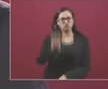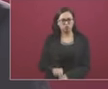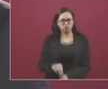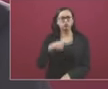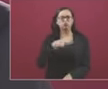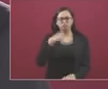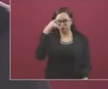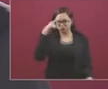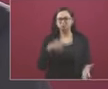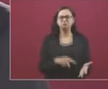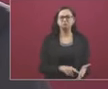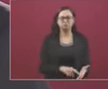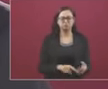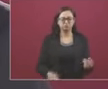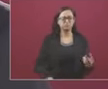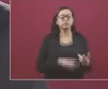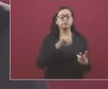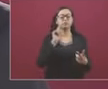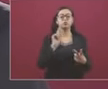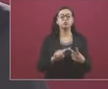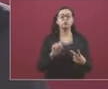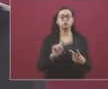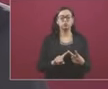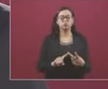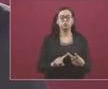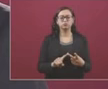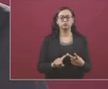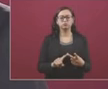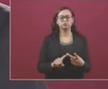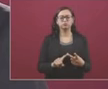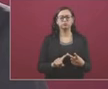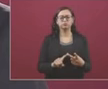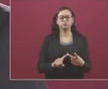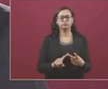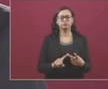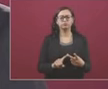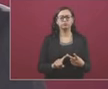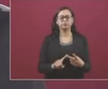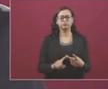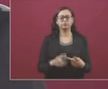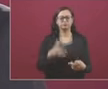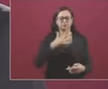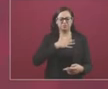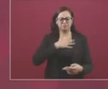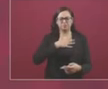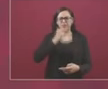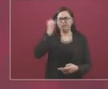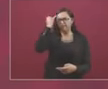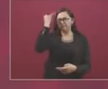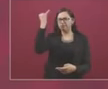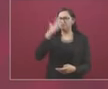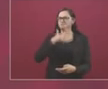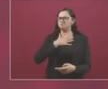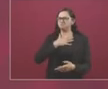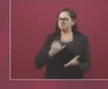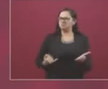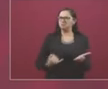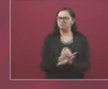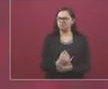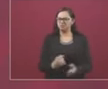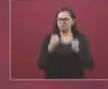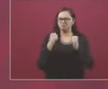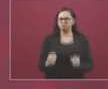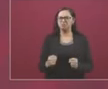me inspiran los ideales y las convicciones no la